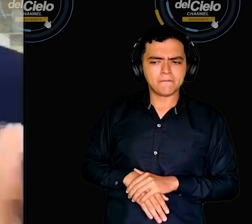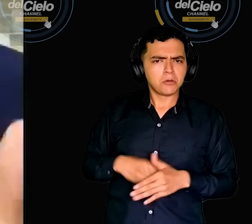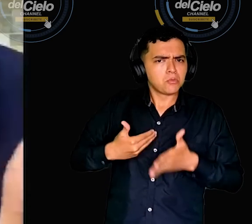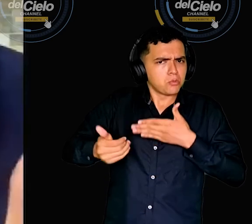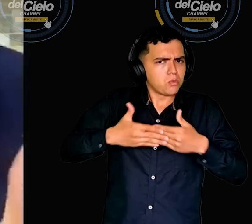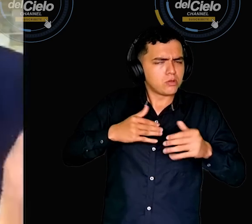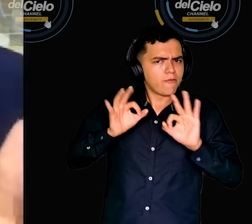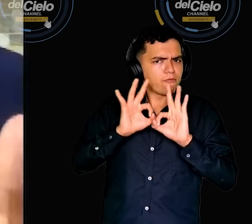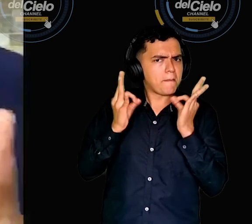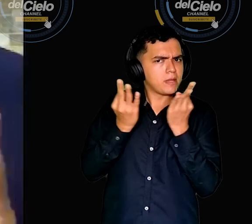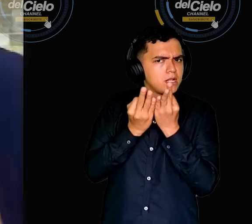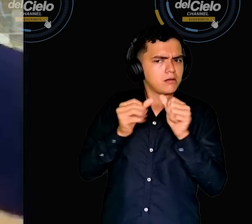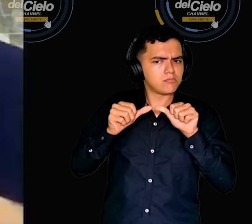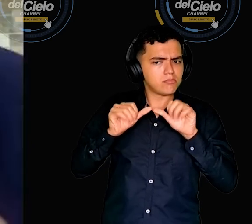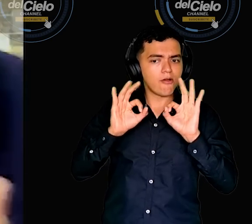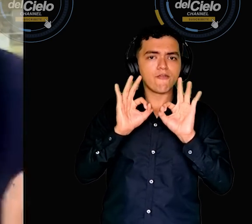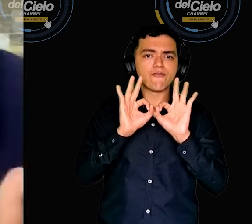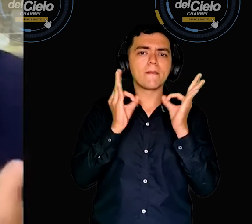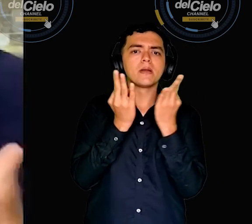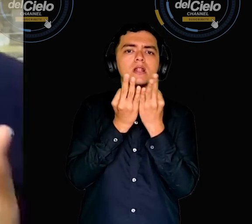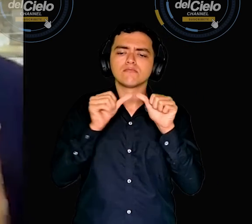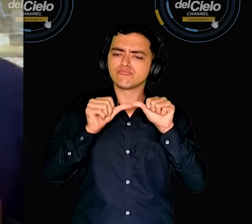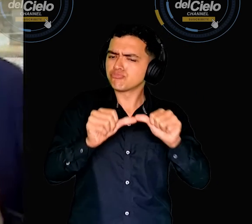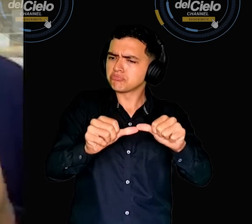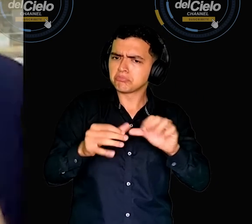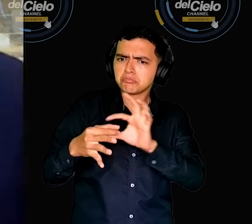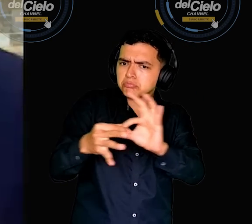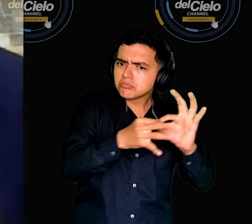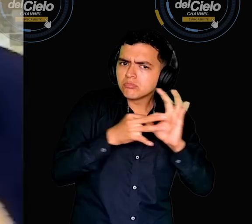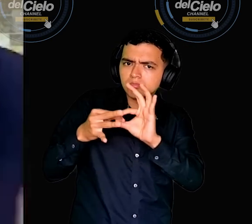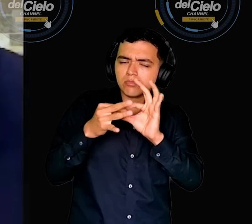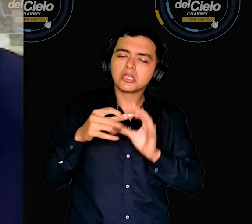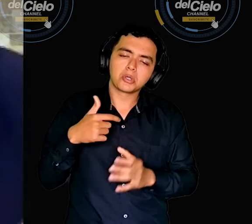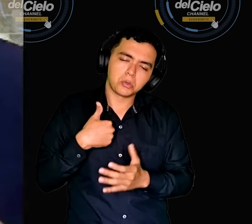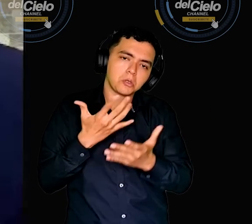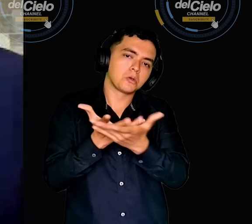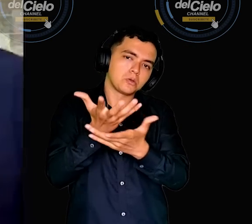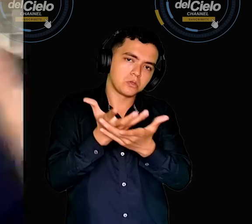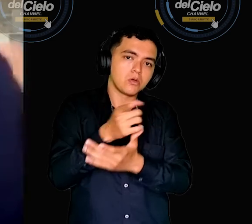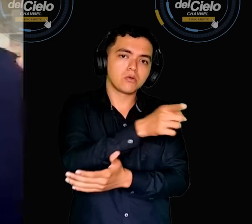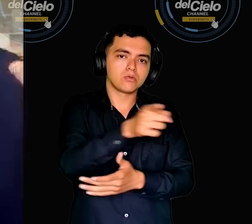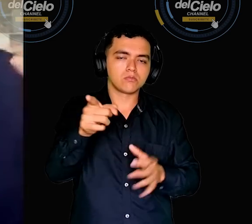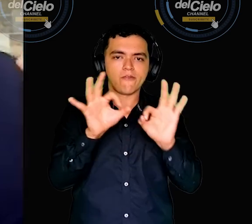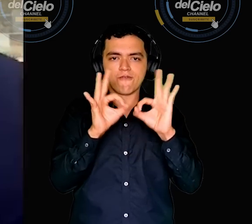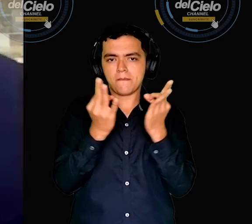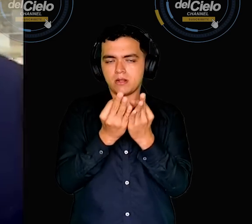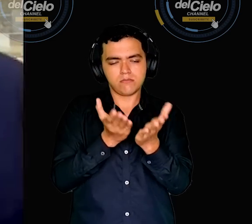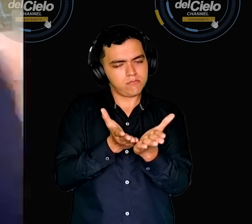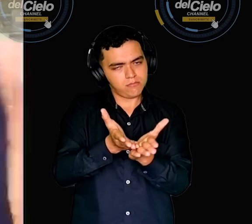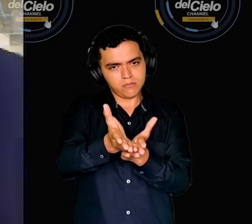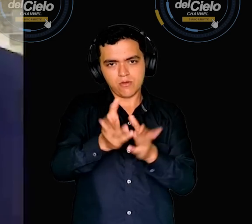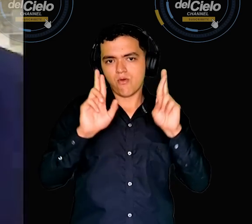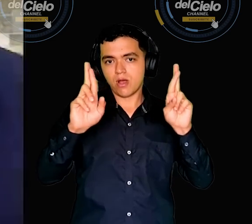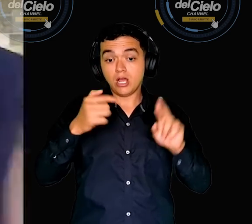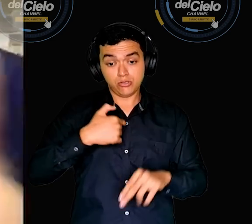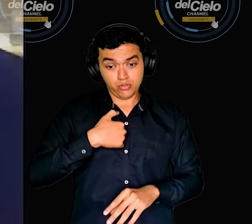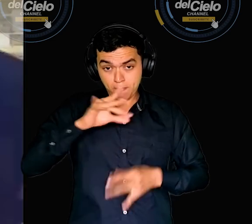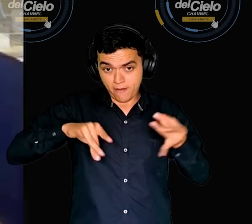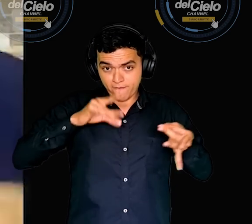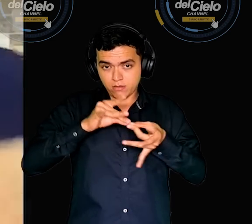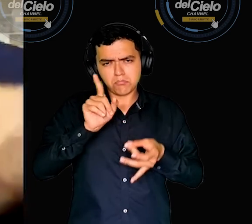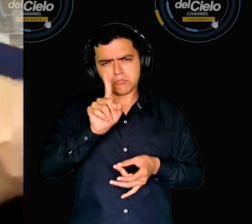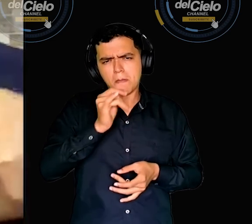la facilite. Porque si uno es un facilitador, uno es parte de la solución y entonces permanece en el